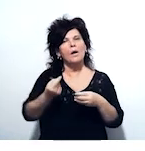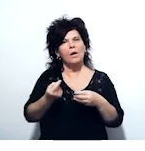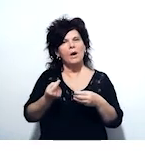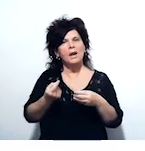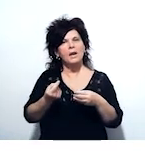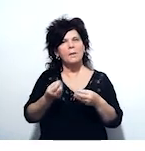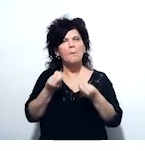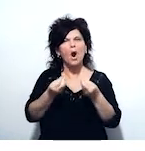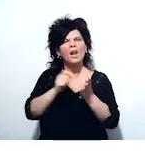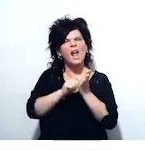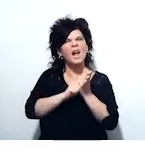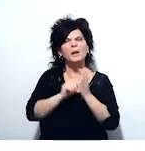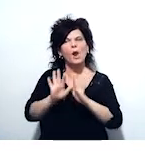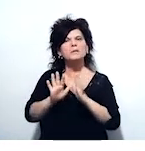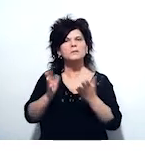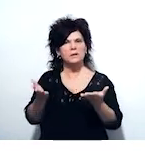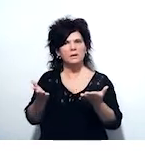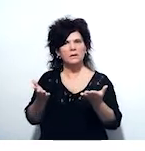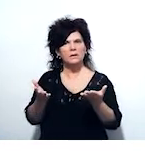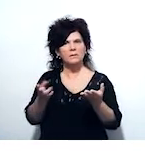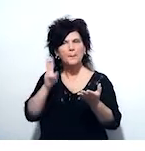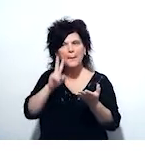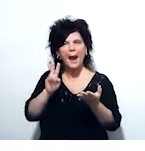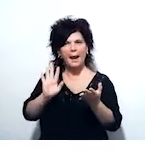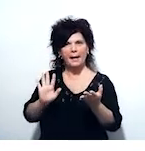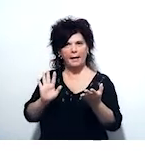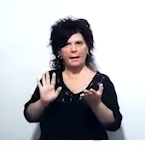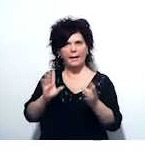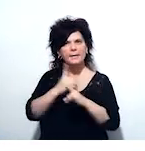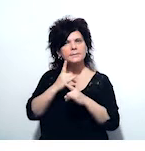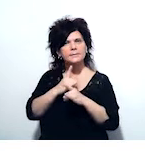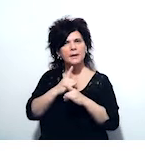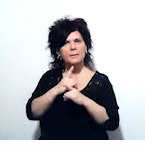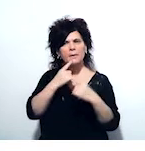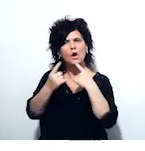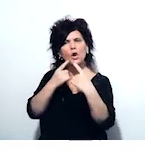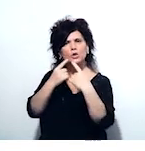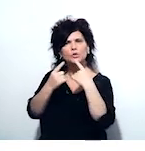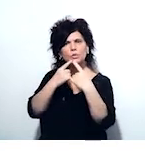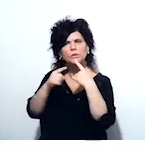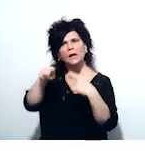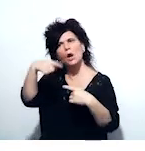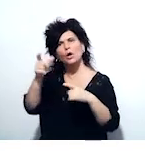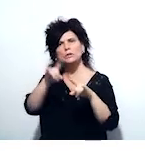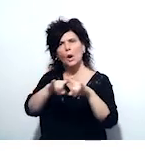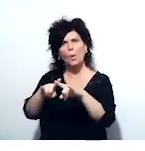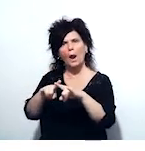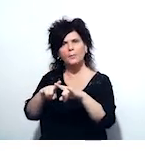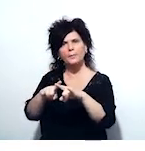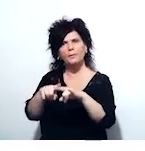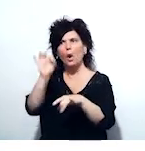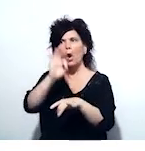o por qué o cómo lo escribe el mensaje? Y siempre consultar otra fuente, preguntarle a alguien, por